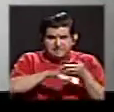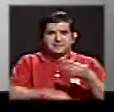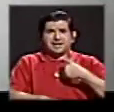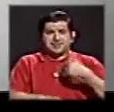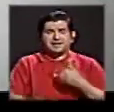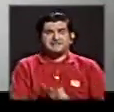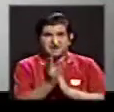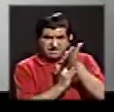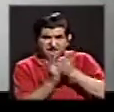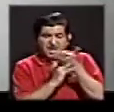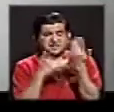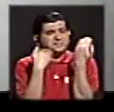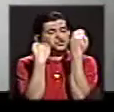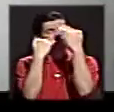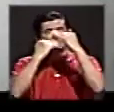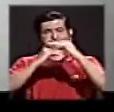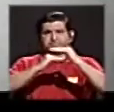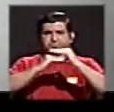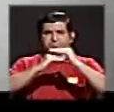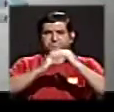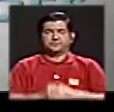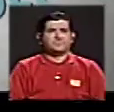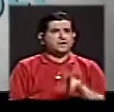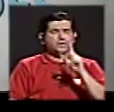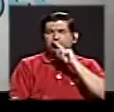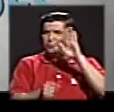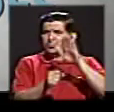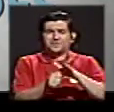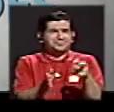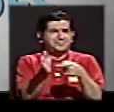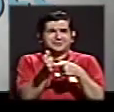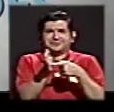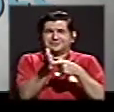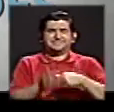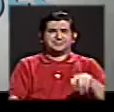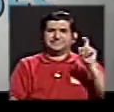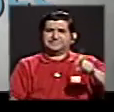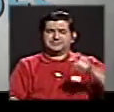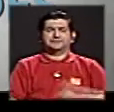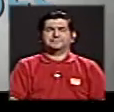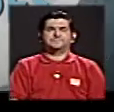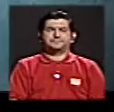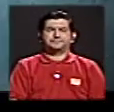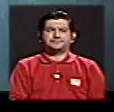a su disponibilidad son limitados y no se ajustan a sus necesidades.